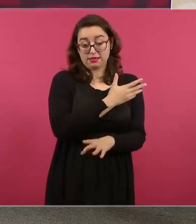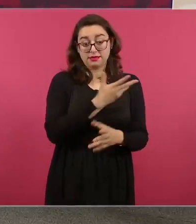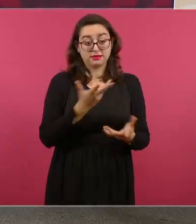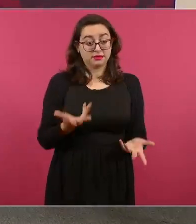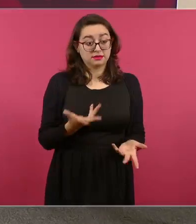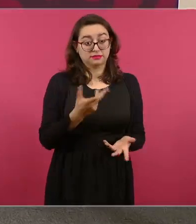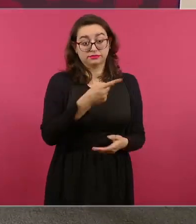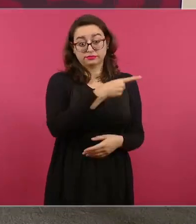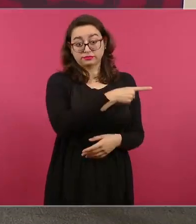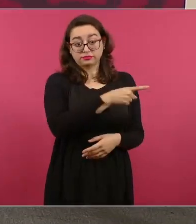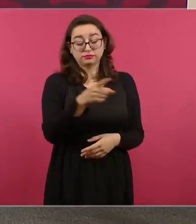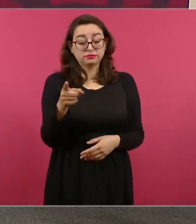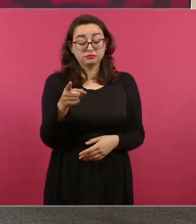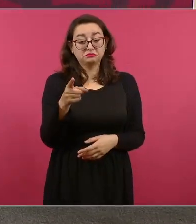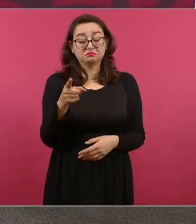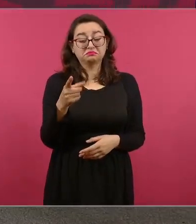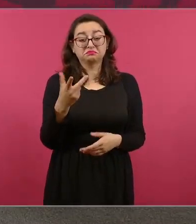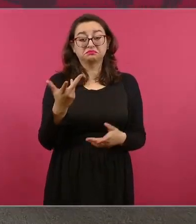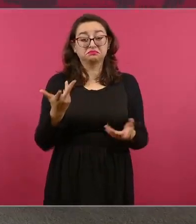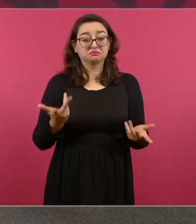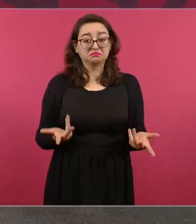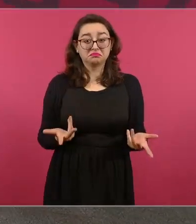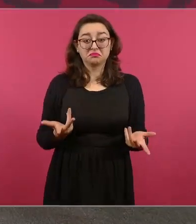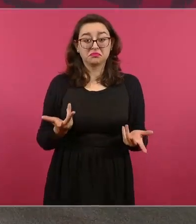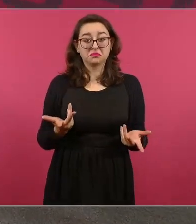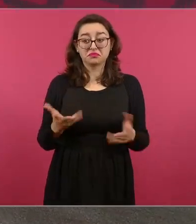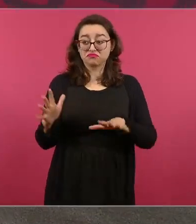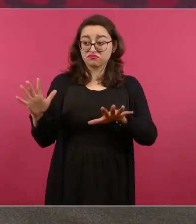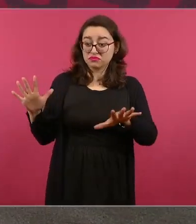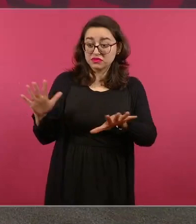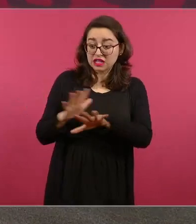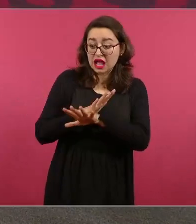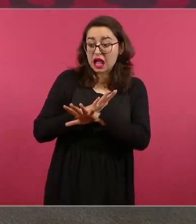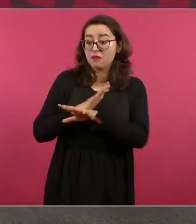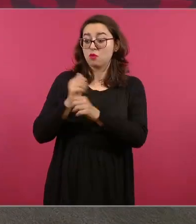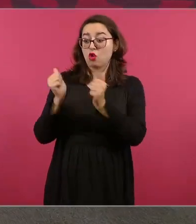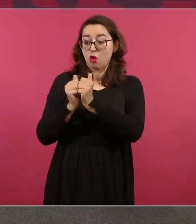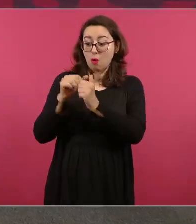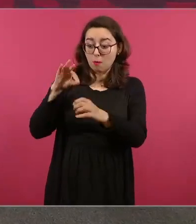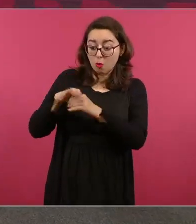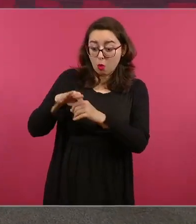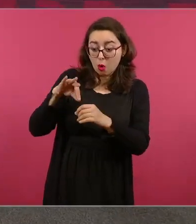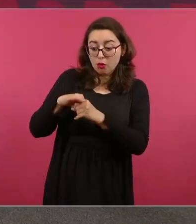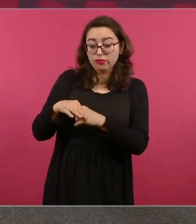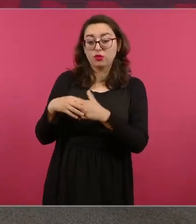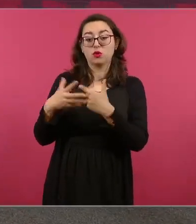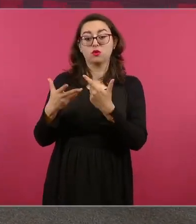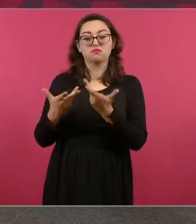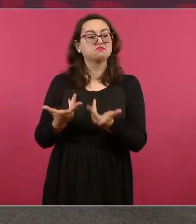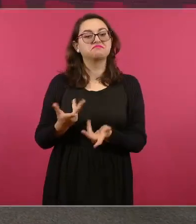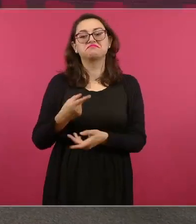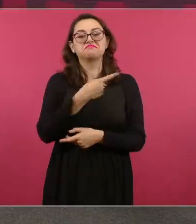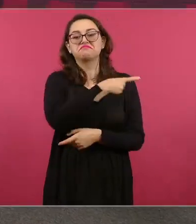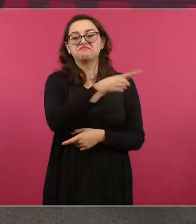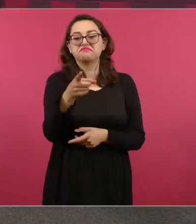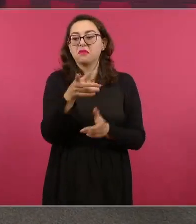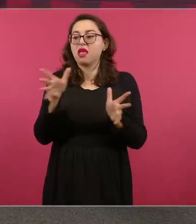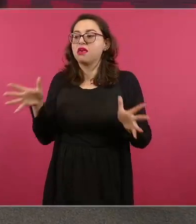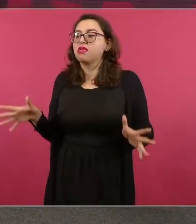no creían en el cambio por la vía electoral, llamaban a no